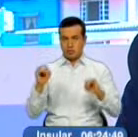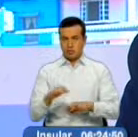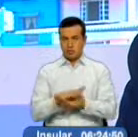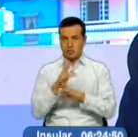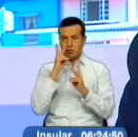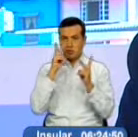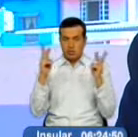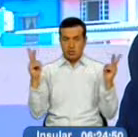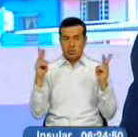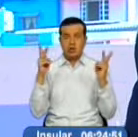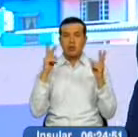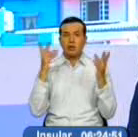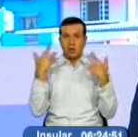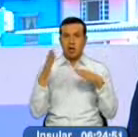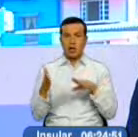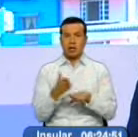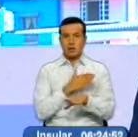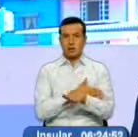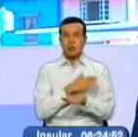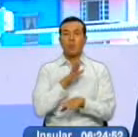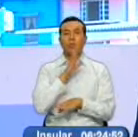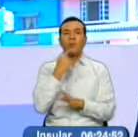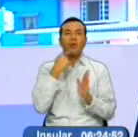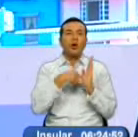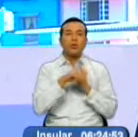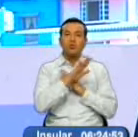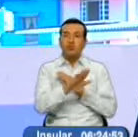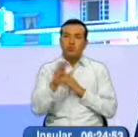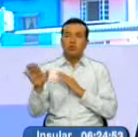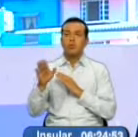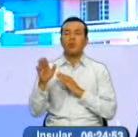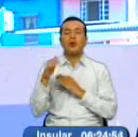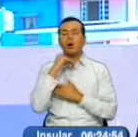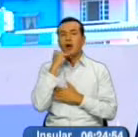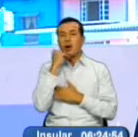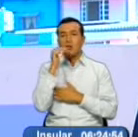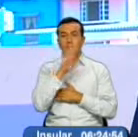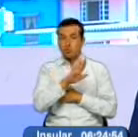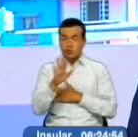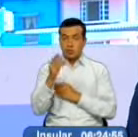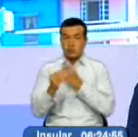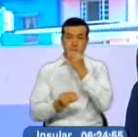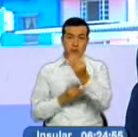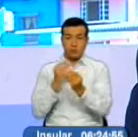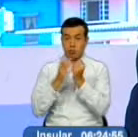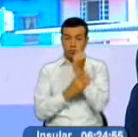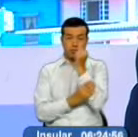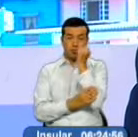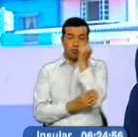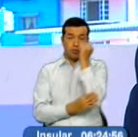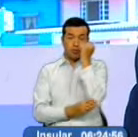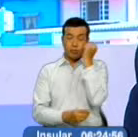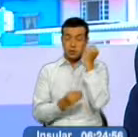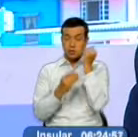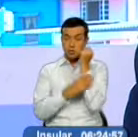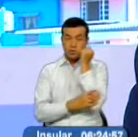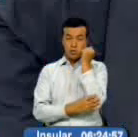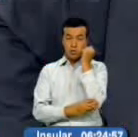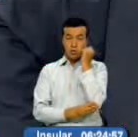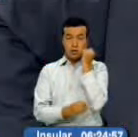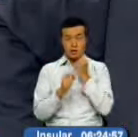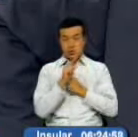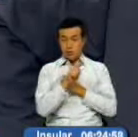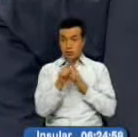y Desarrollo, en las EMPLADES, si tú cierras la brecha de agua potable y alcantarillado, la pobreza por necesidades básicas